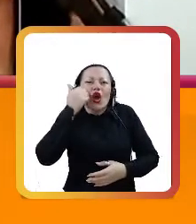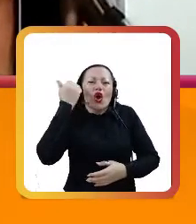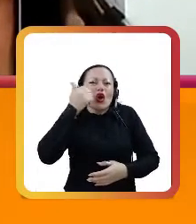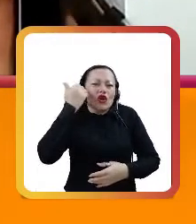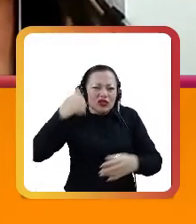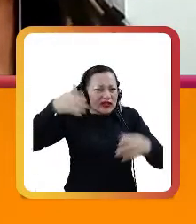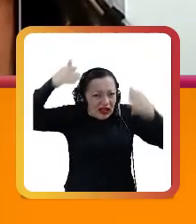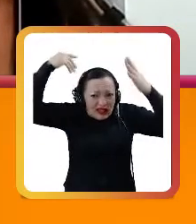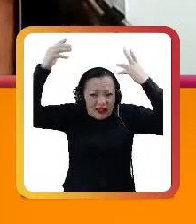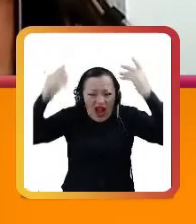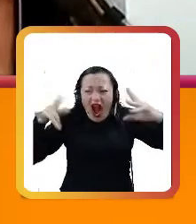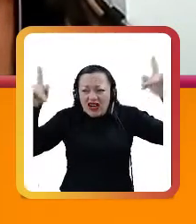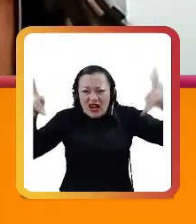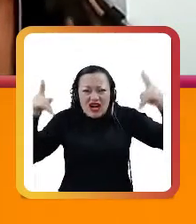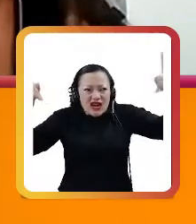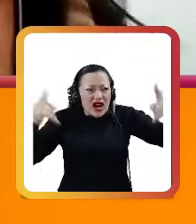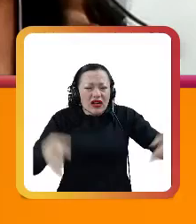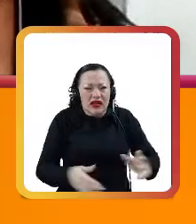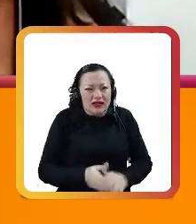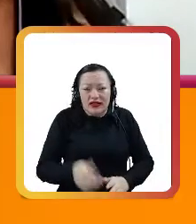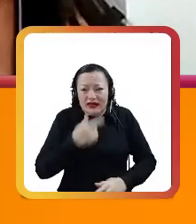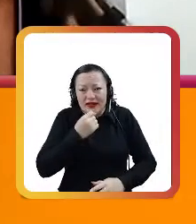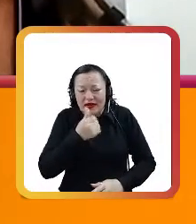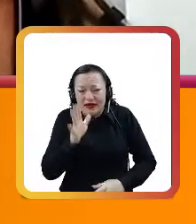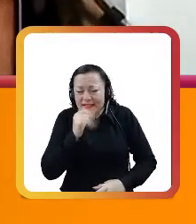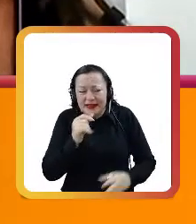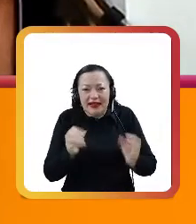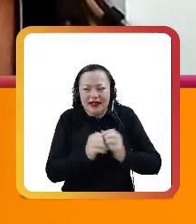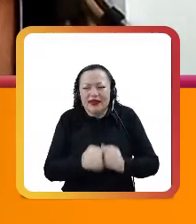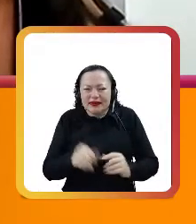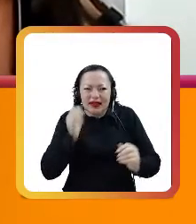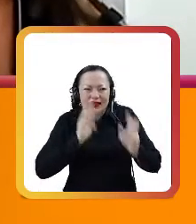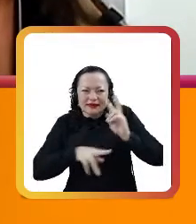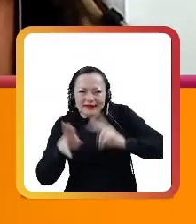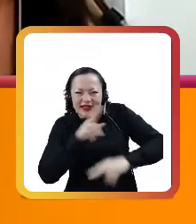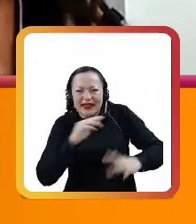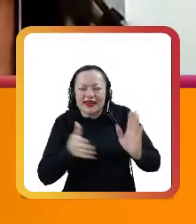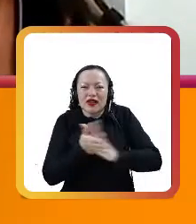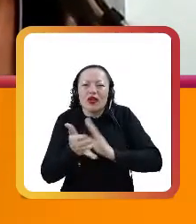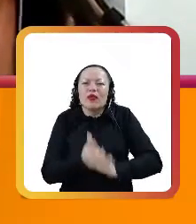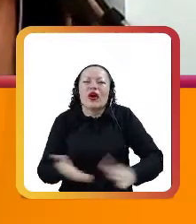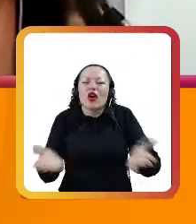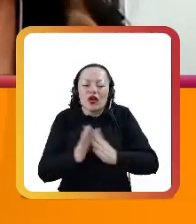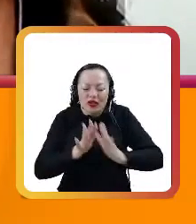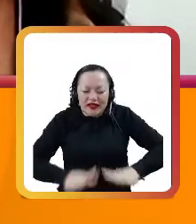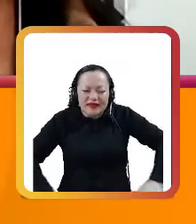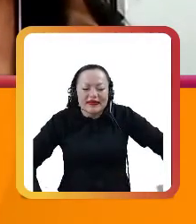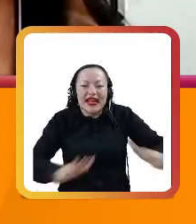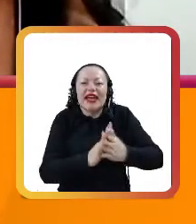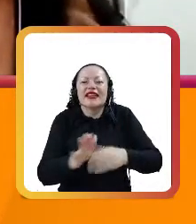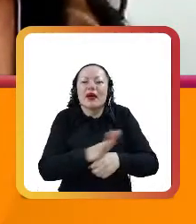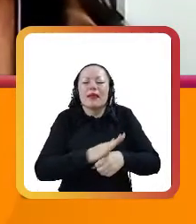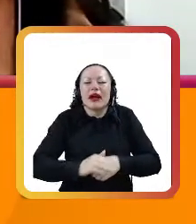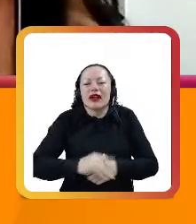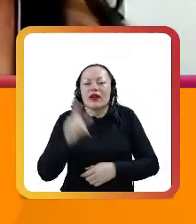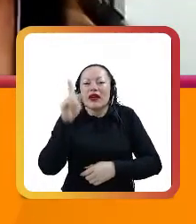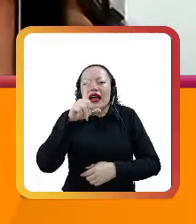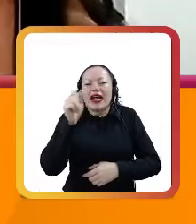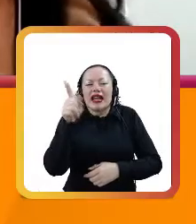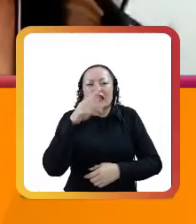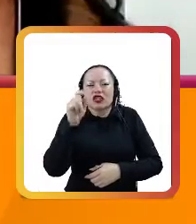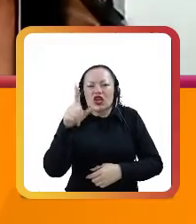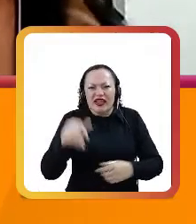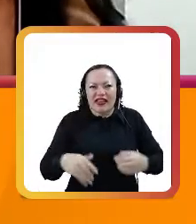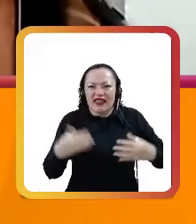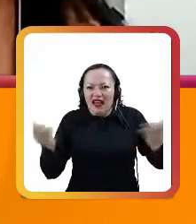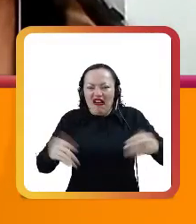creo que ese tinte no se le cae tan fácil, entonces es fácil de ubicar por ahí por el sector del barrio La Soledad, sin casco, en